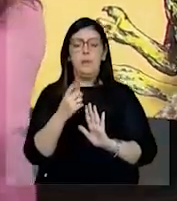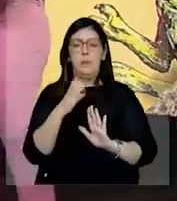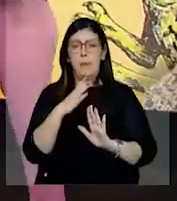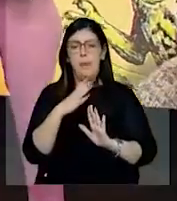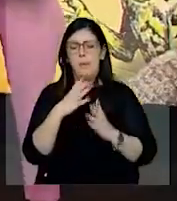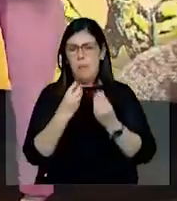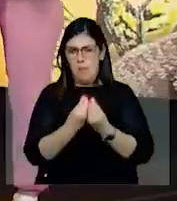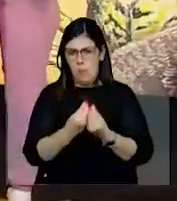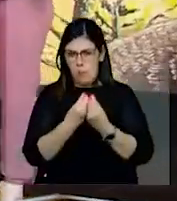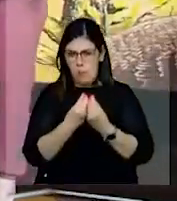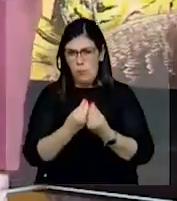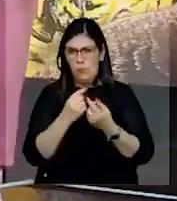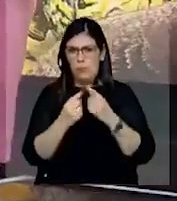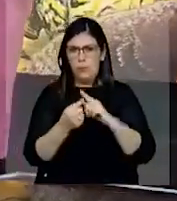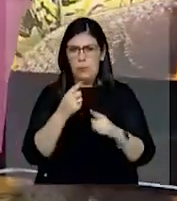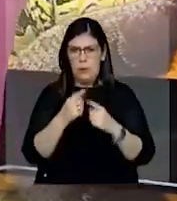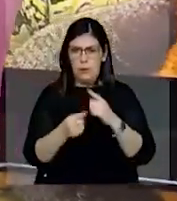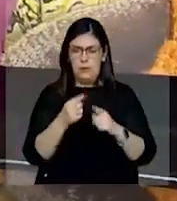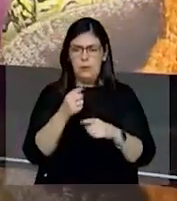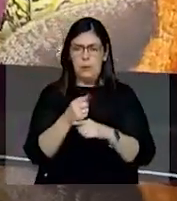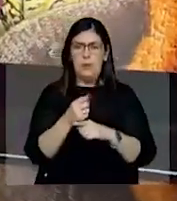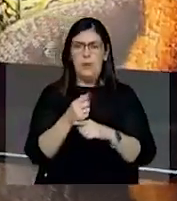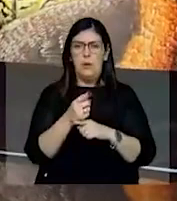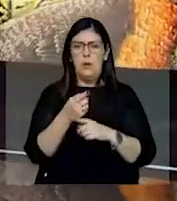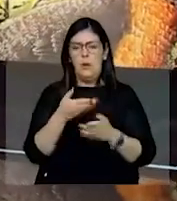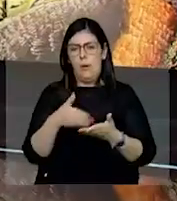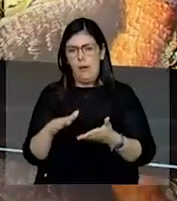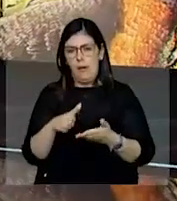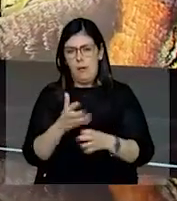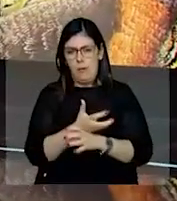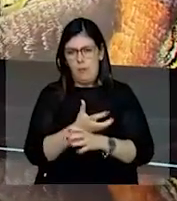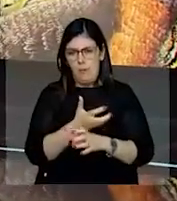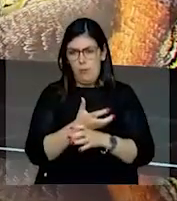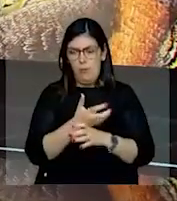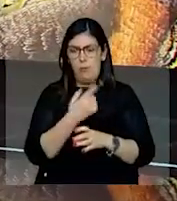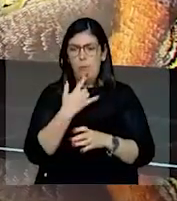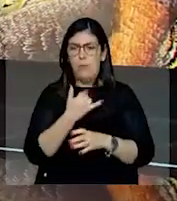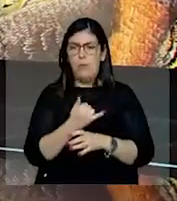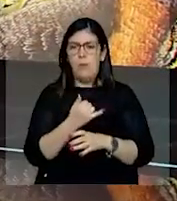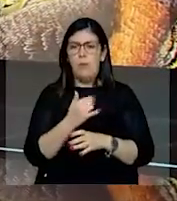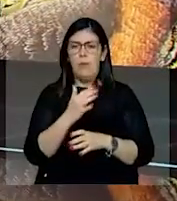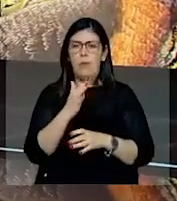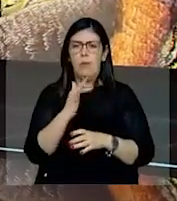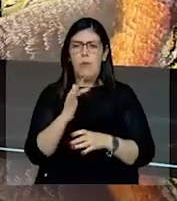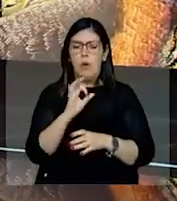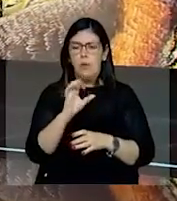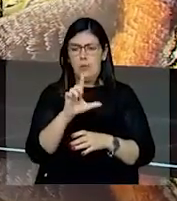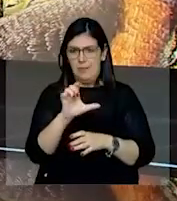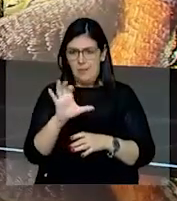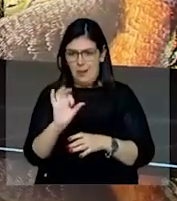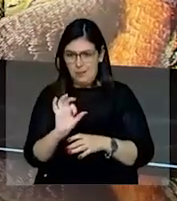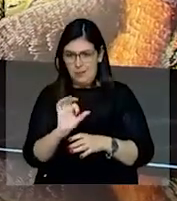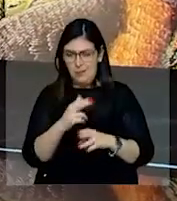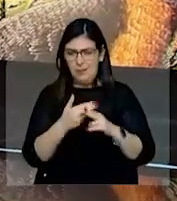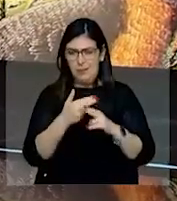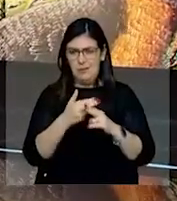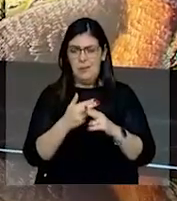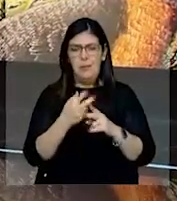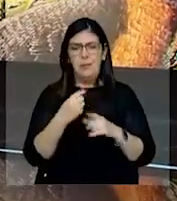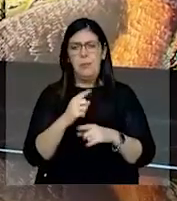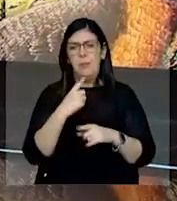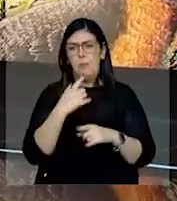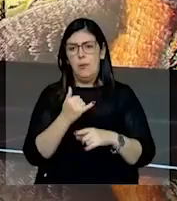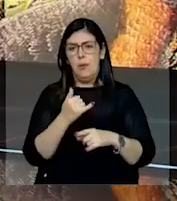mucho vínculo con restos fósiles, como por ejemplo, no es que haya una elección personal, pero en la ciudad